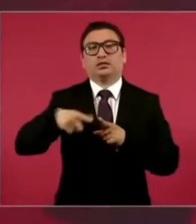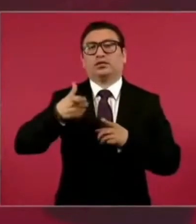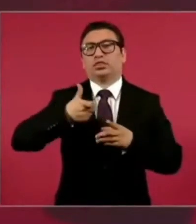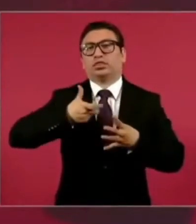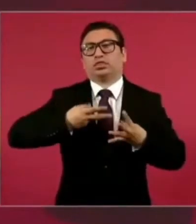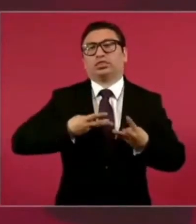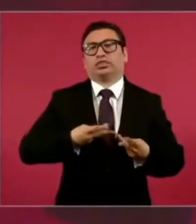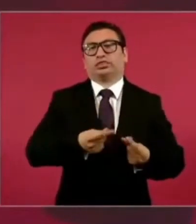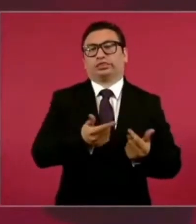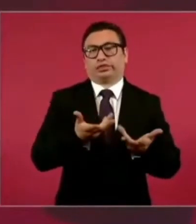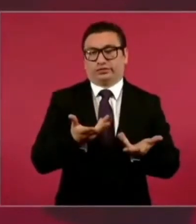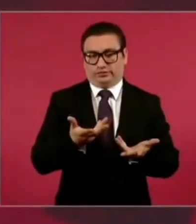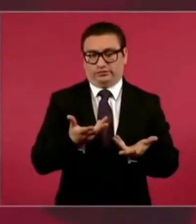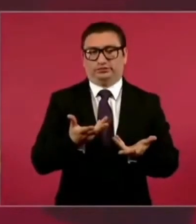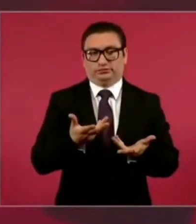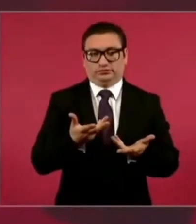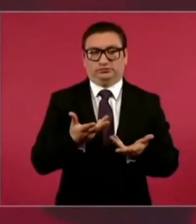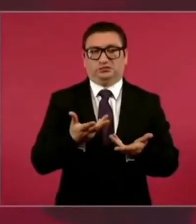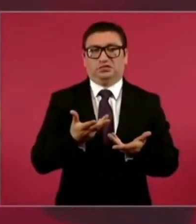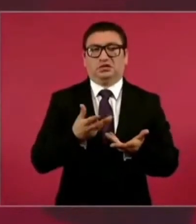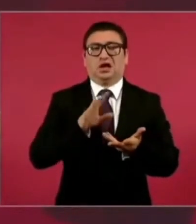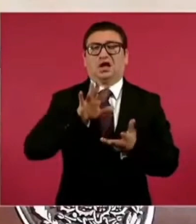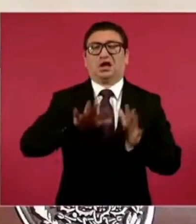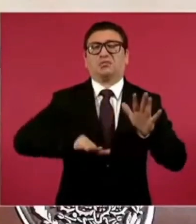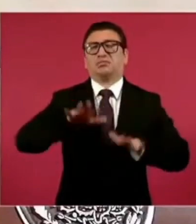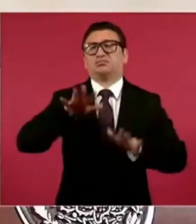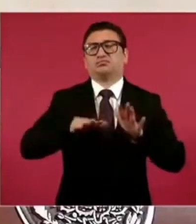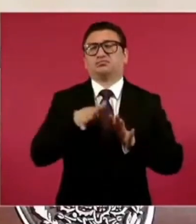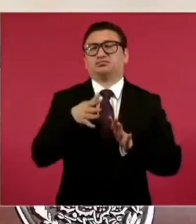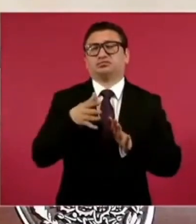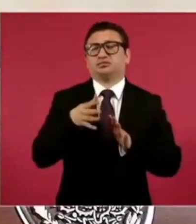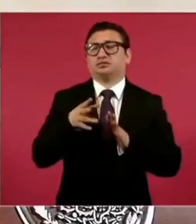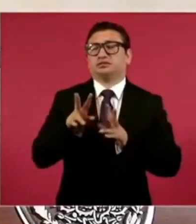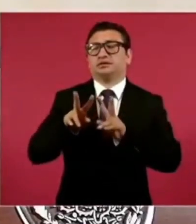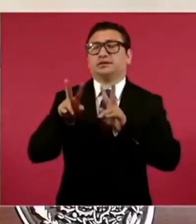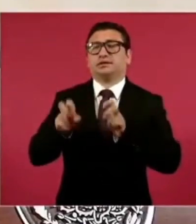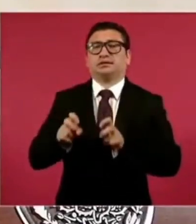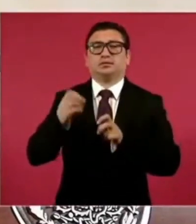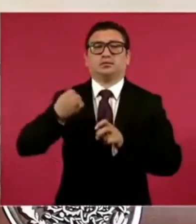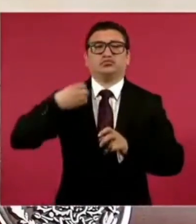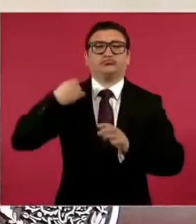llegaba nada. Si acaso alguna plática,